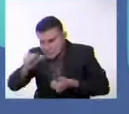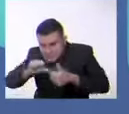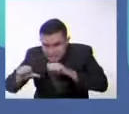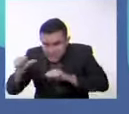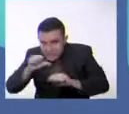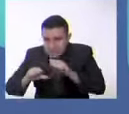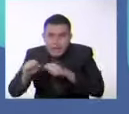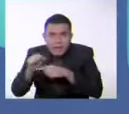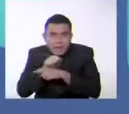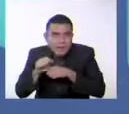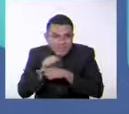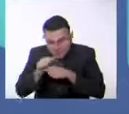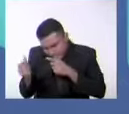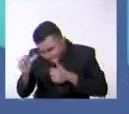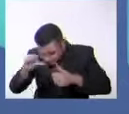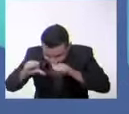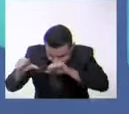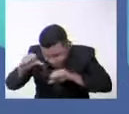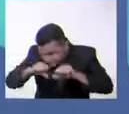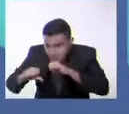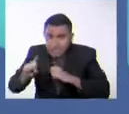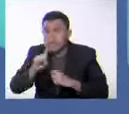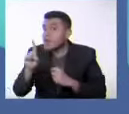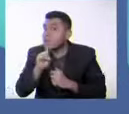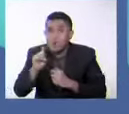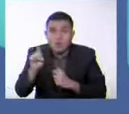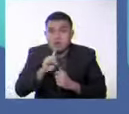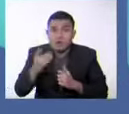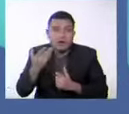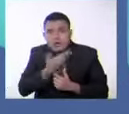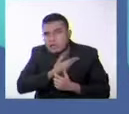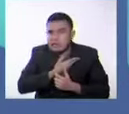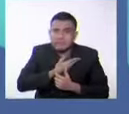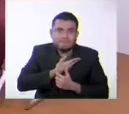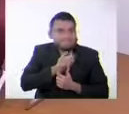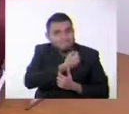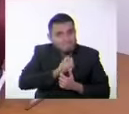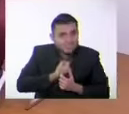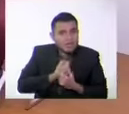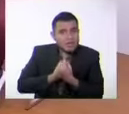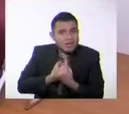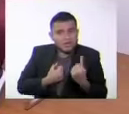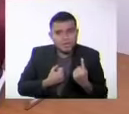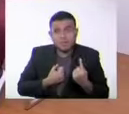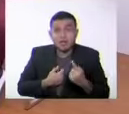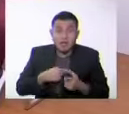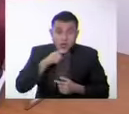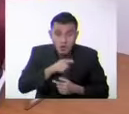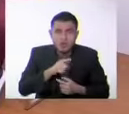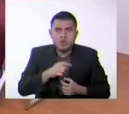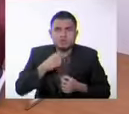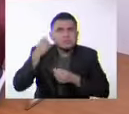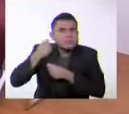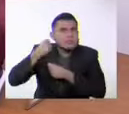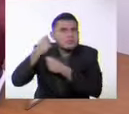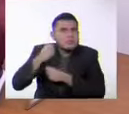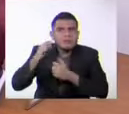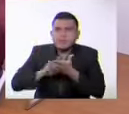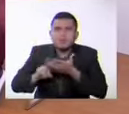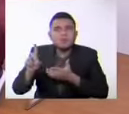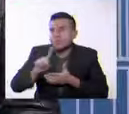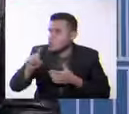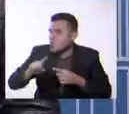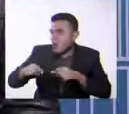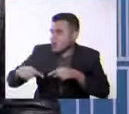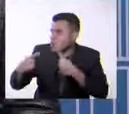prácticas de la ciencia que no dañen la integridad del ser humano. Entonces podemos decir que los movimientos verdes no están en contra de la ciencia, sino que